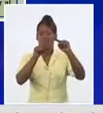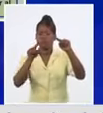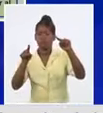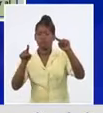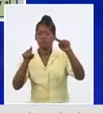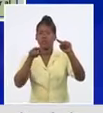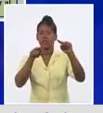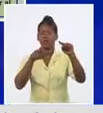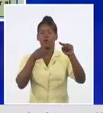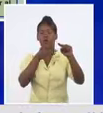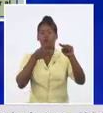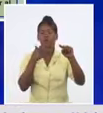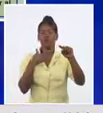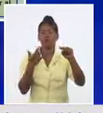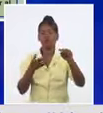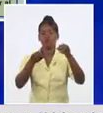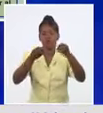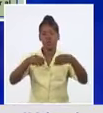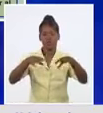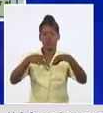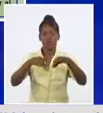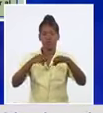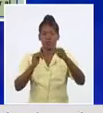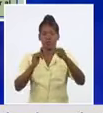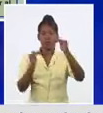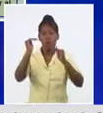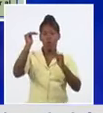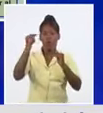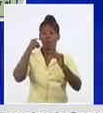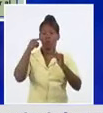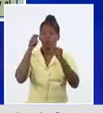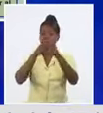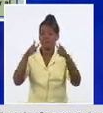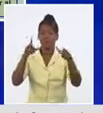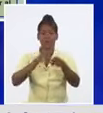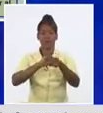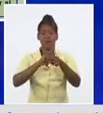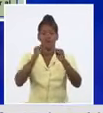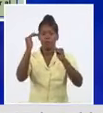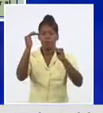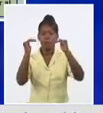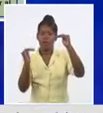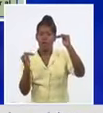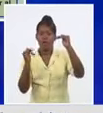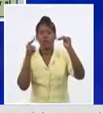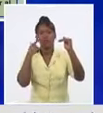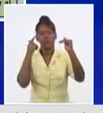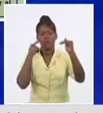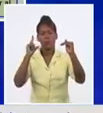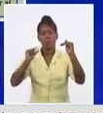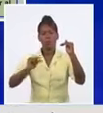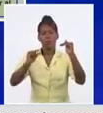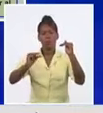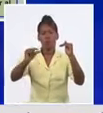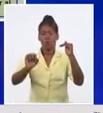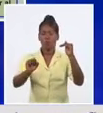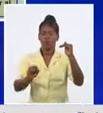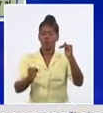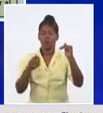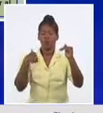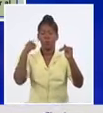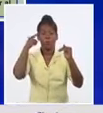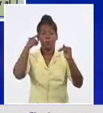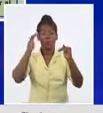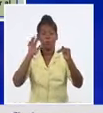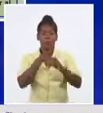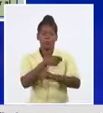una disminución en los últimos días, que esperemos que con la participación activa de nuestra población se